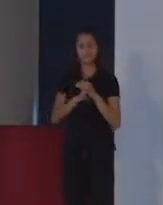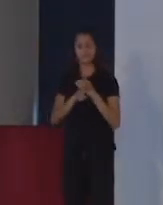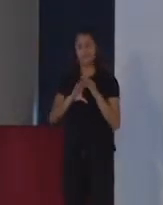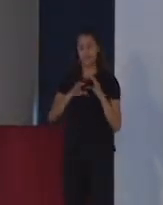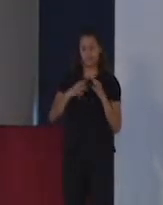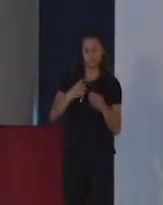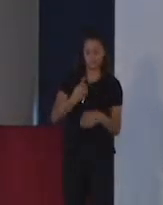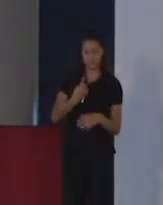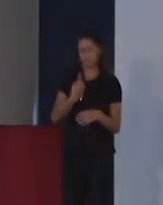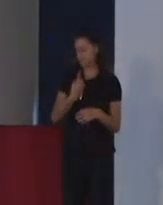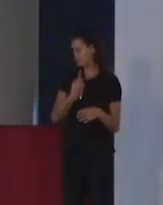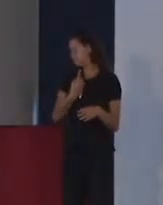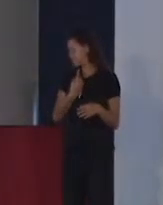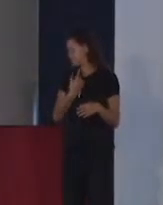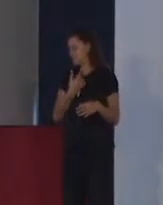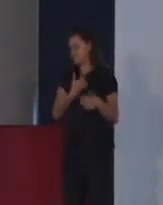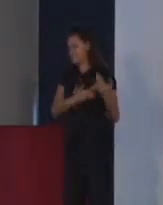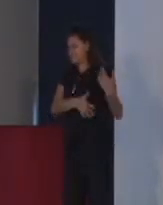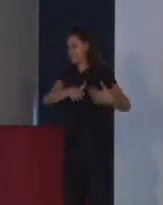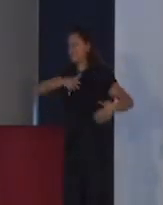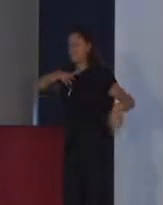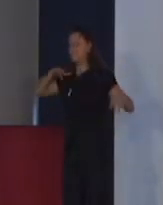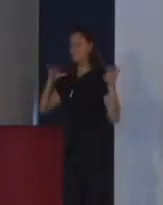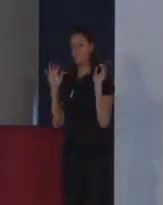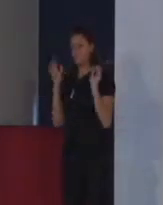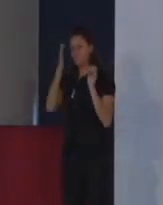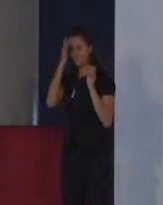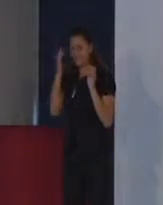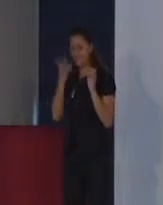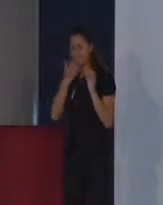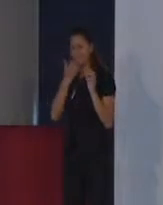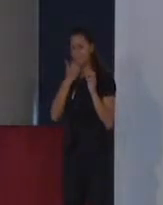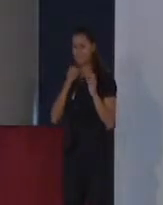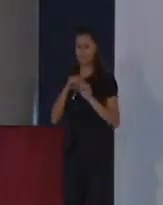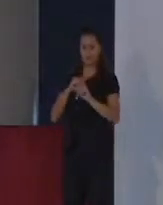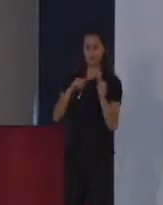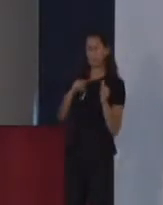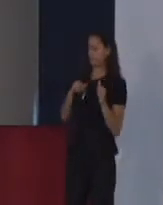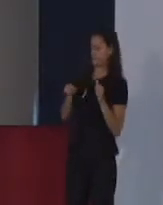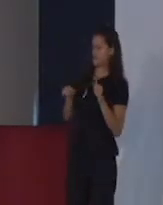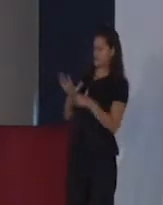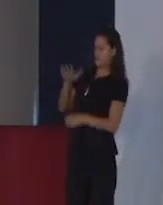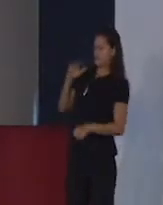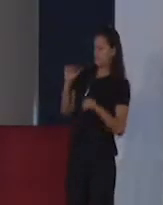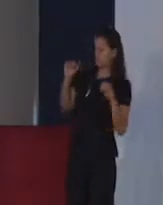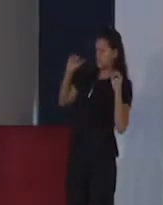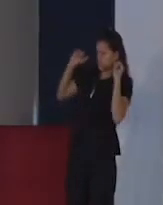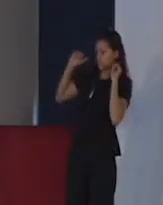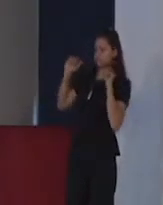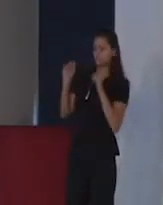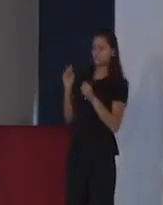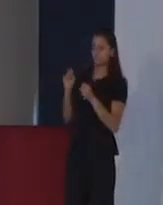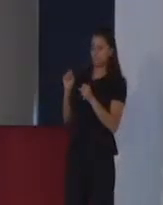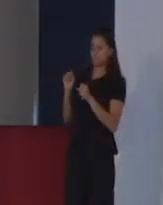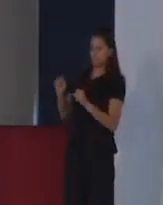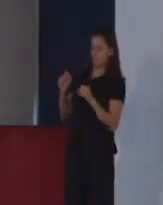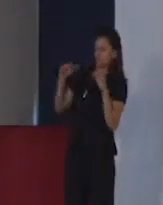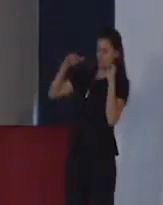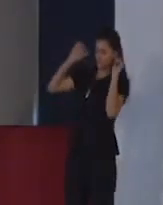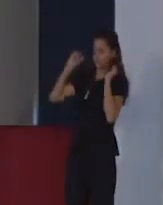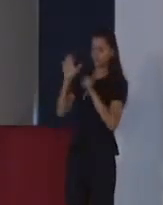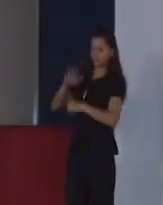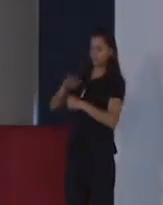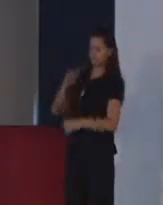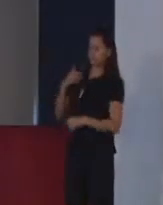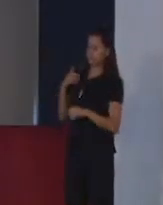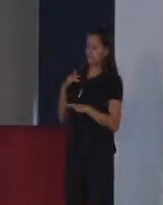ser generadora de exclusión, porque si siento que la otra persona es agresiva, va a ser violenta, tiene algunas conductas que no están preparados para,